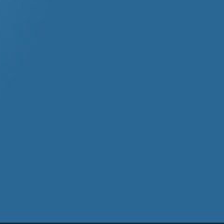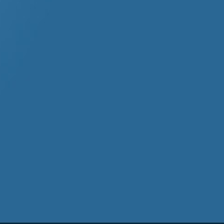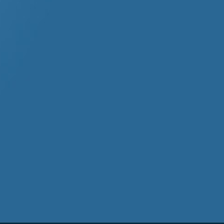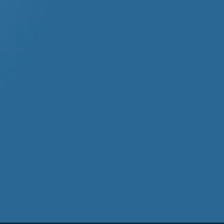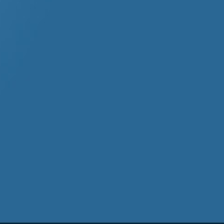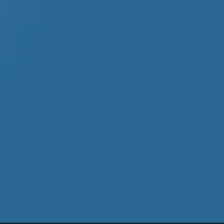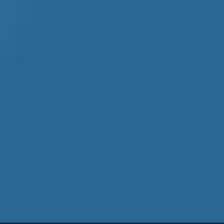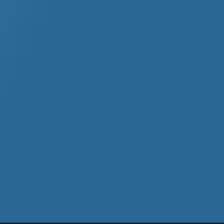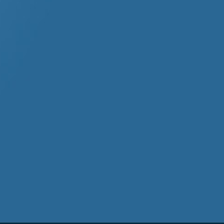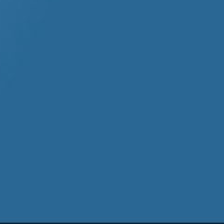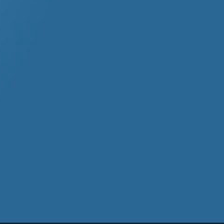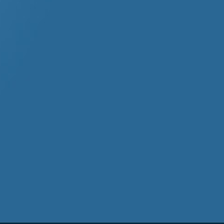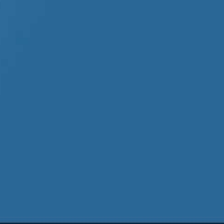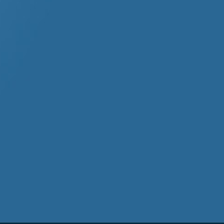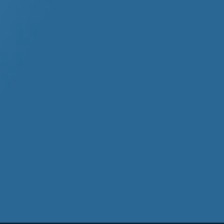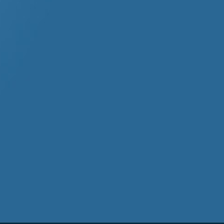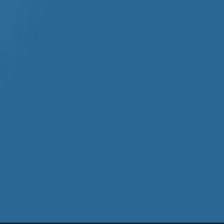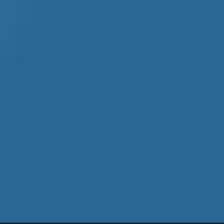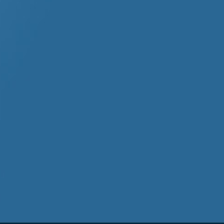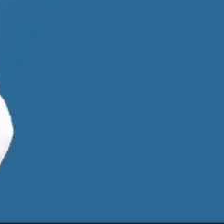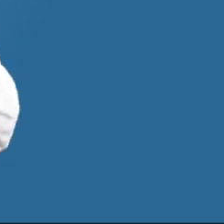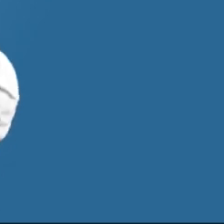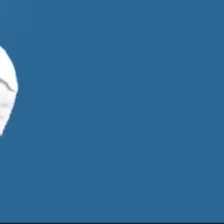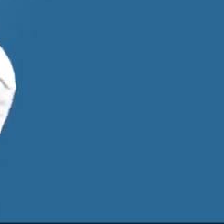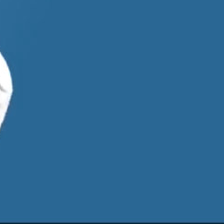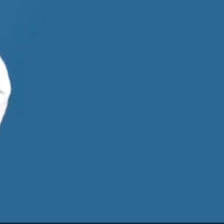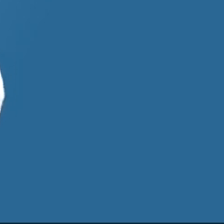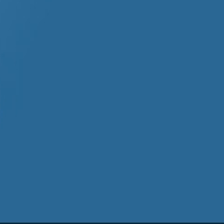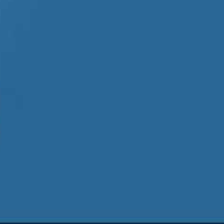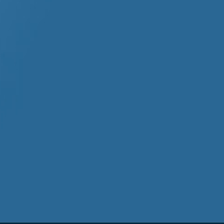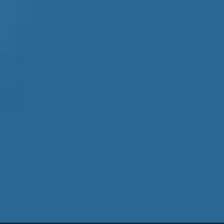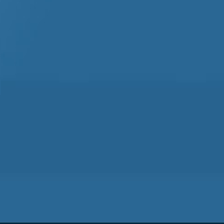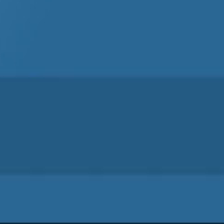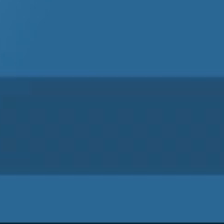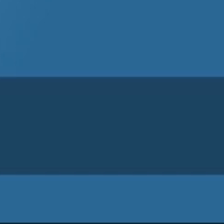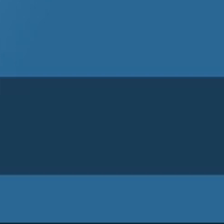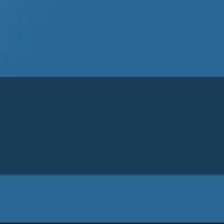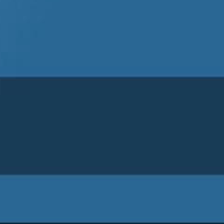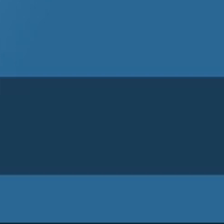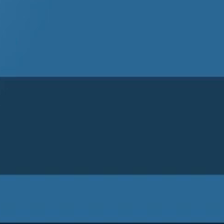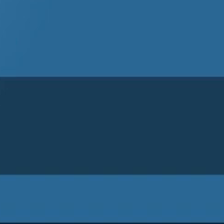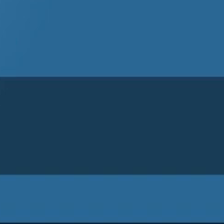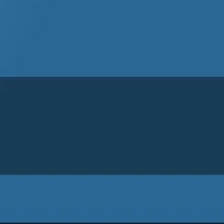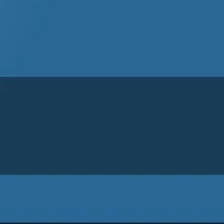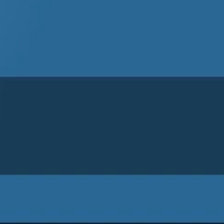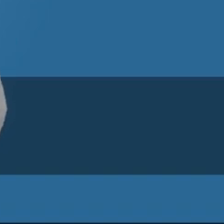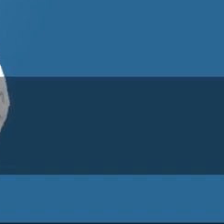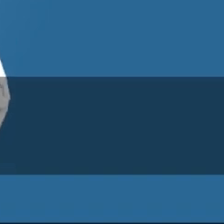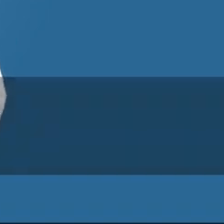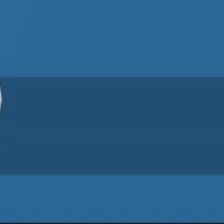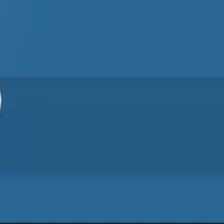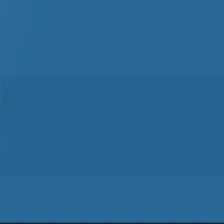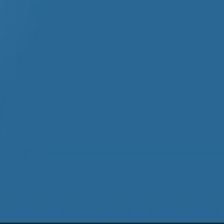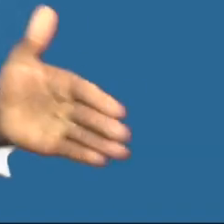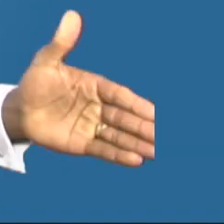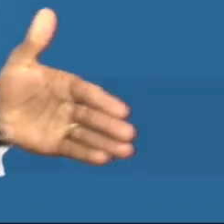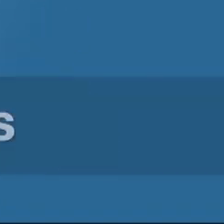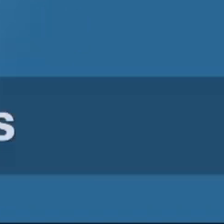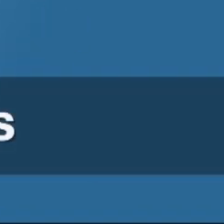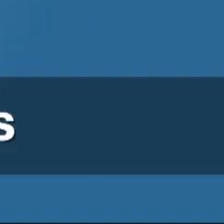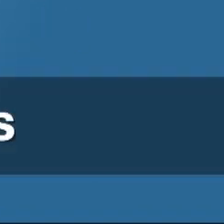Hoy aprenderemos cuatro nuevas palabras. Primera, vivienda.